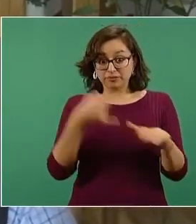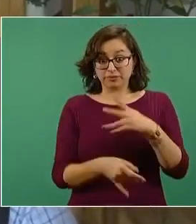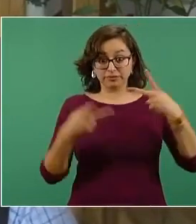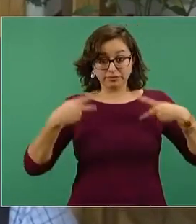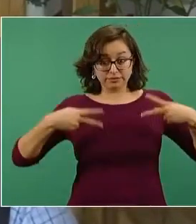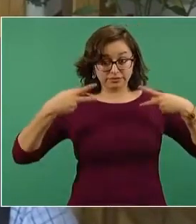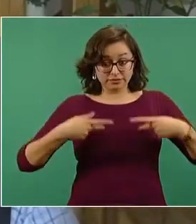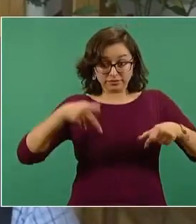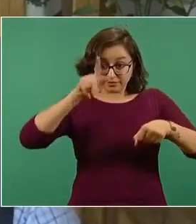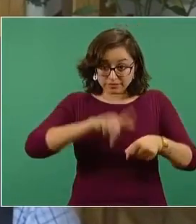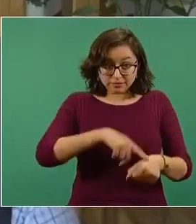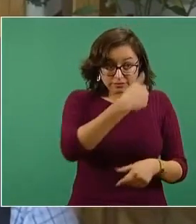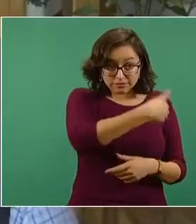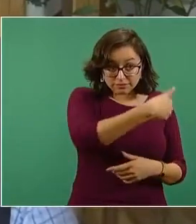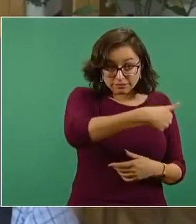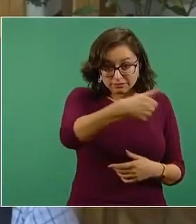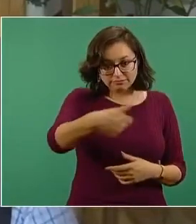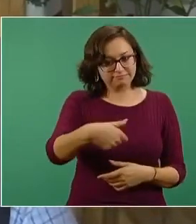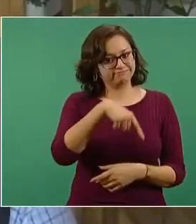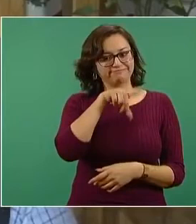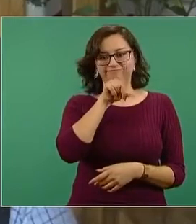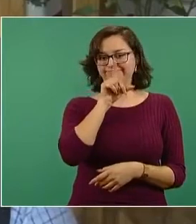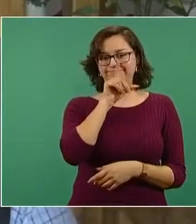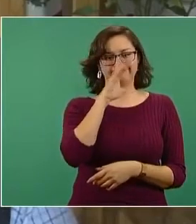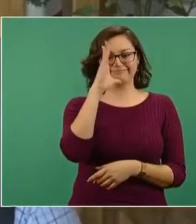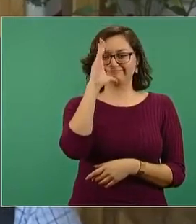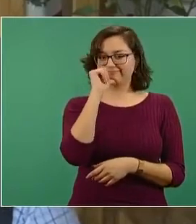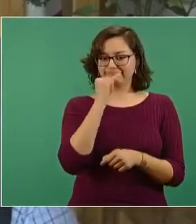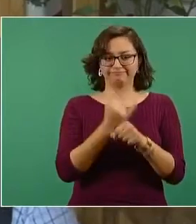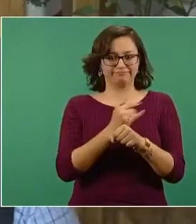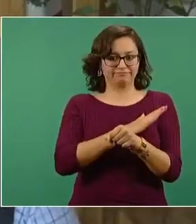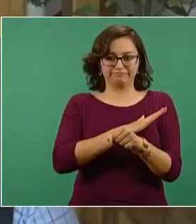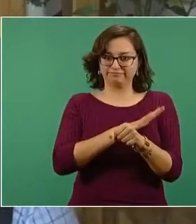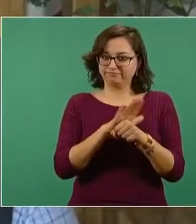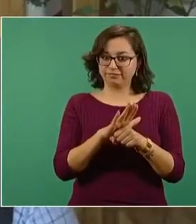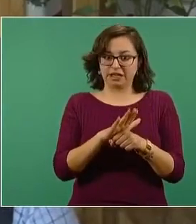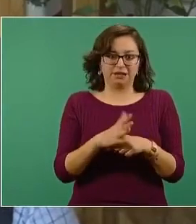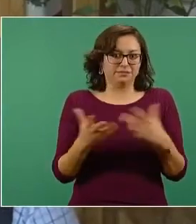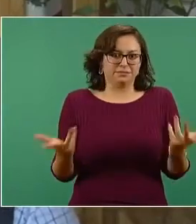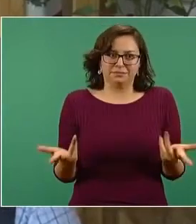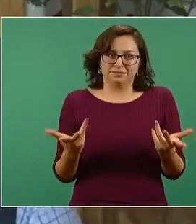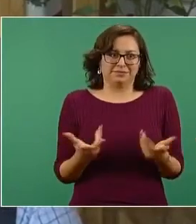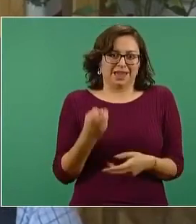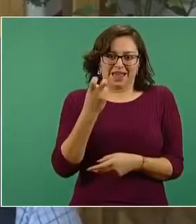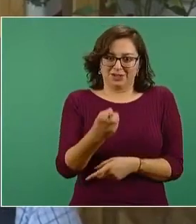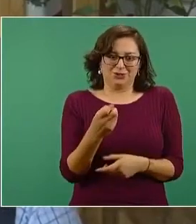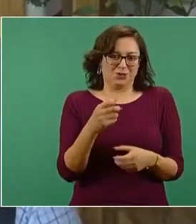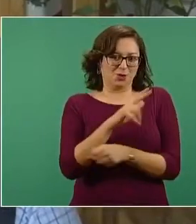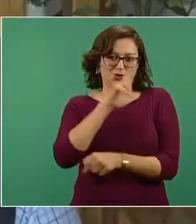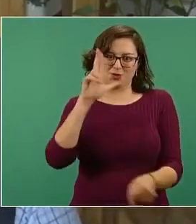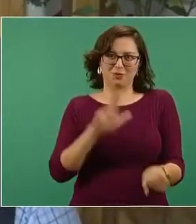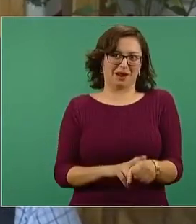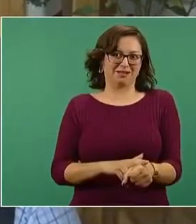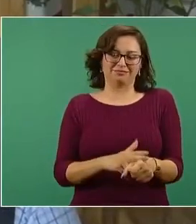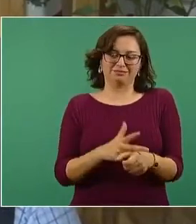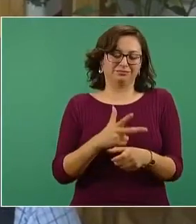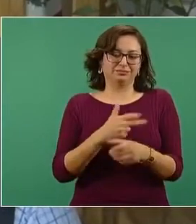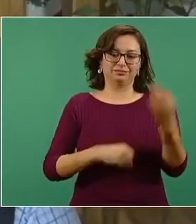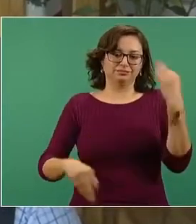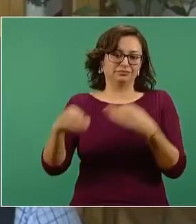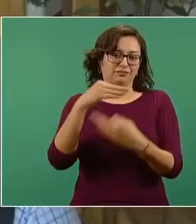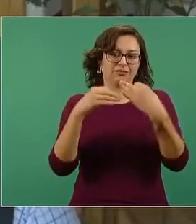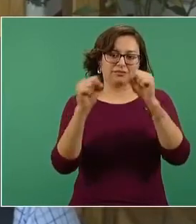información personal de cada uno de los individuos vacunados. Y esto como sucede en todos los sistemas de información, obviamente de